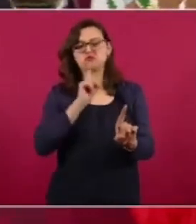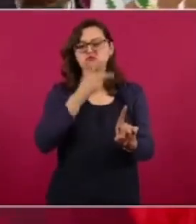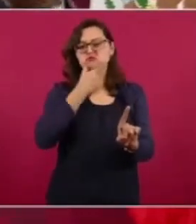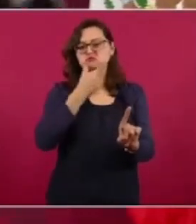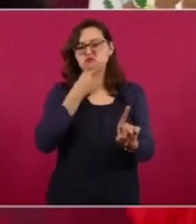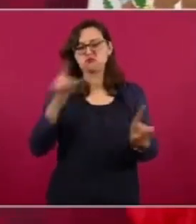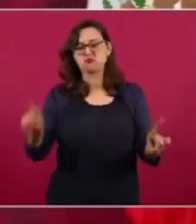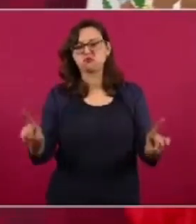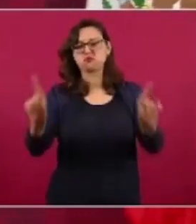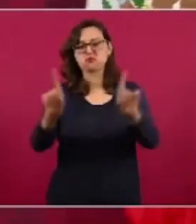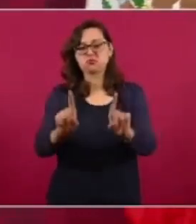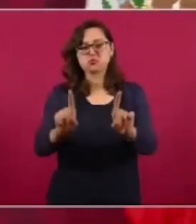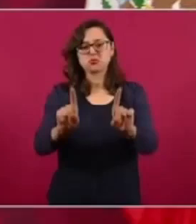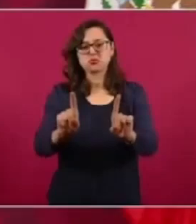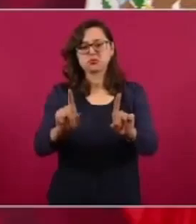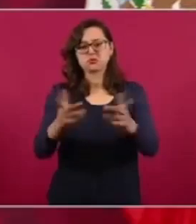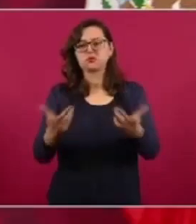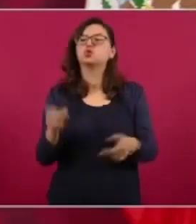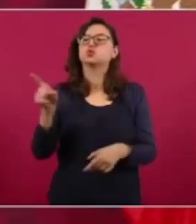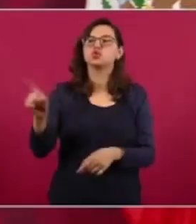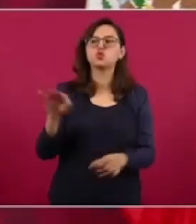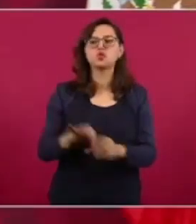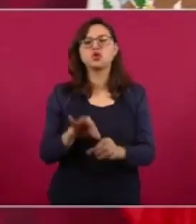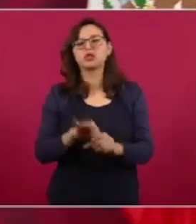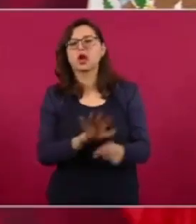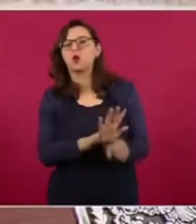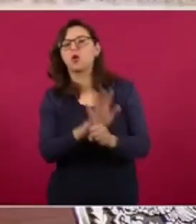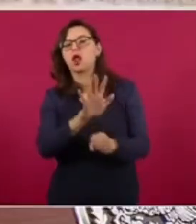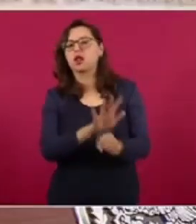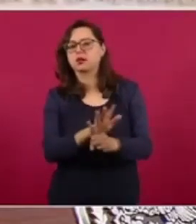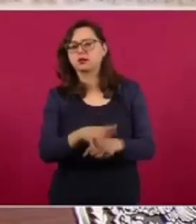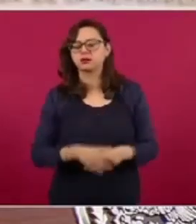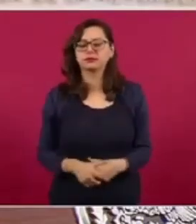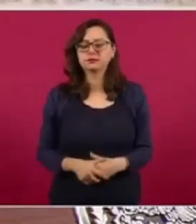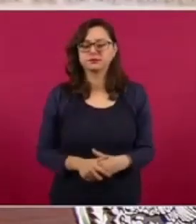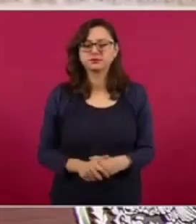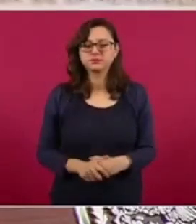compañero, ¿por quién votarías?